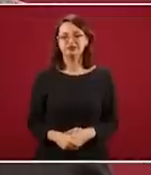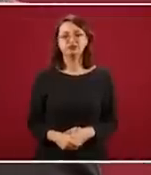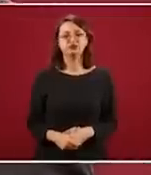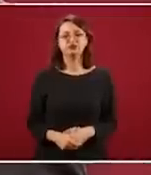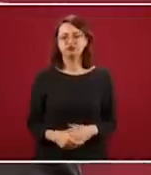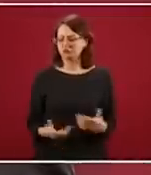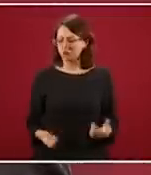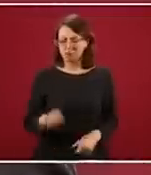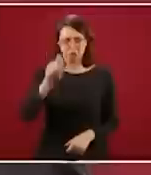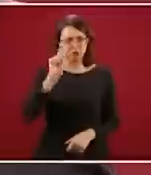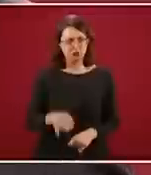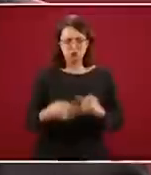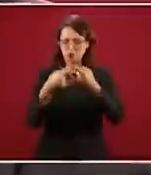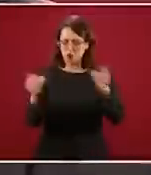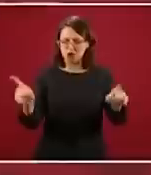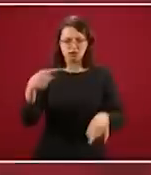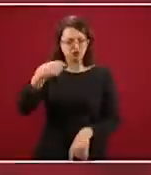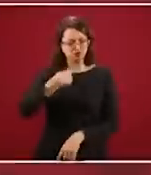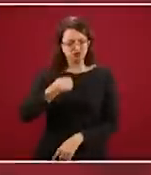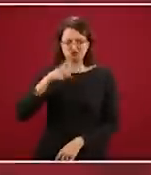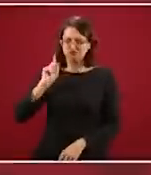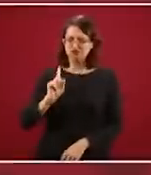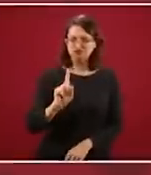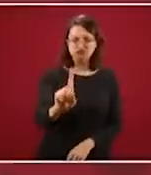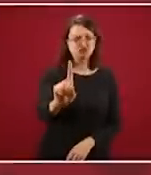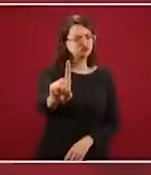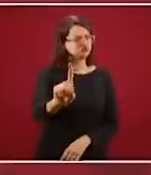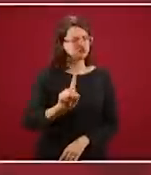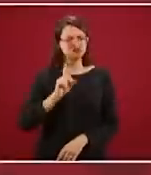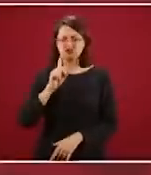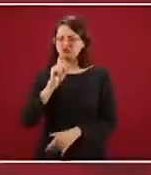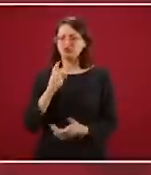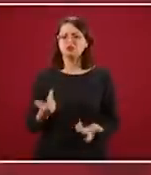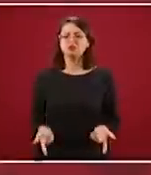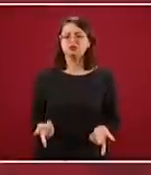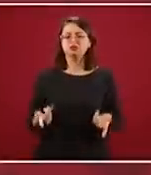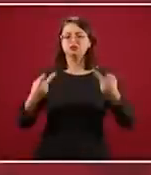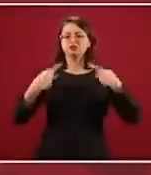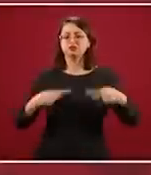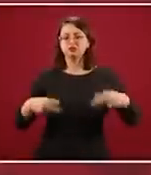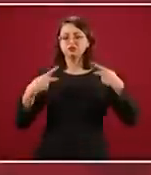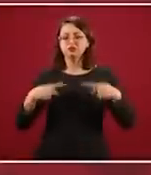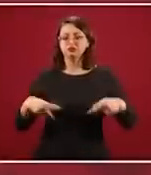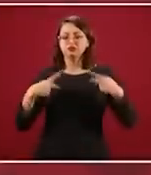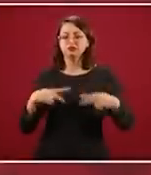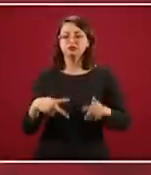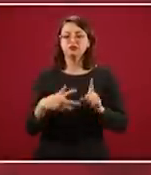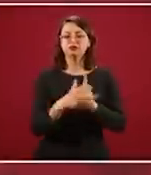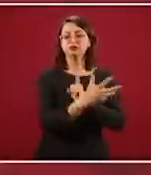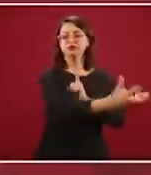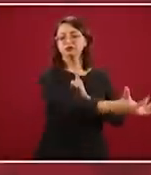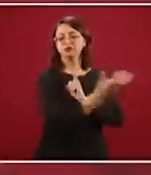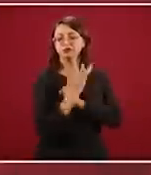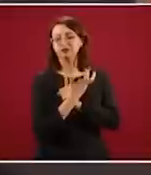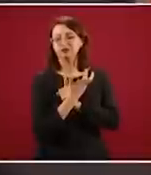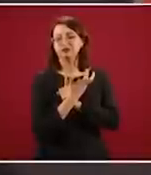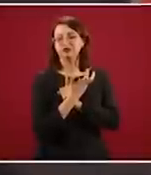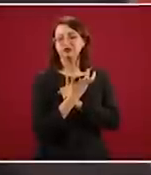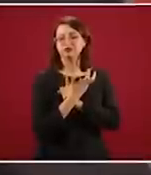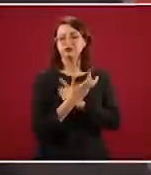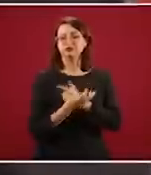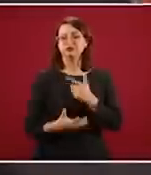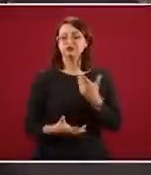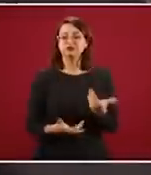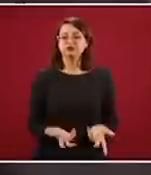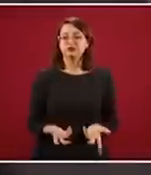salimos por donde entramos y ya se me acercaron ahí, y uno me